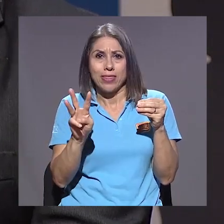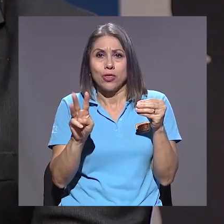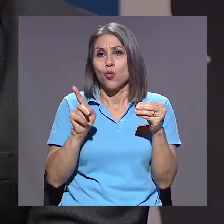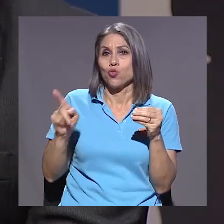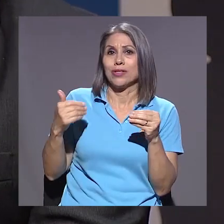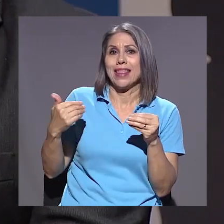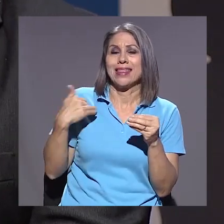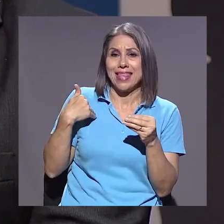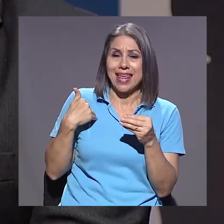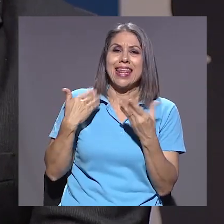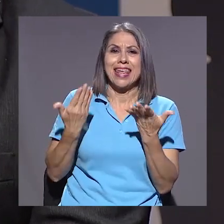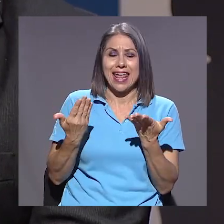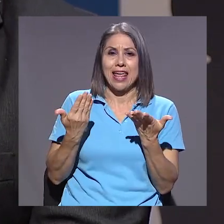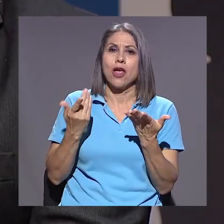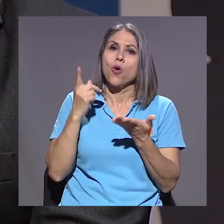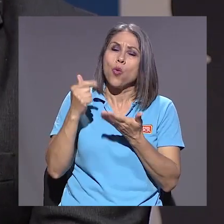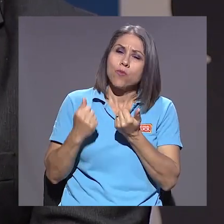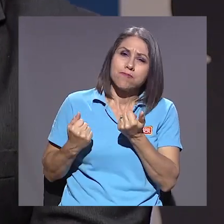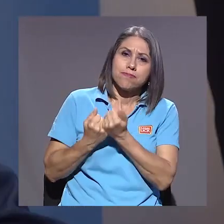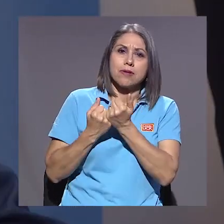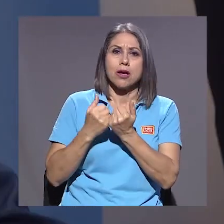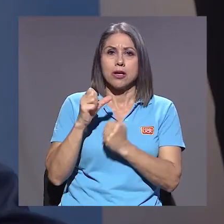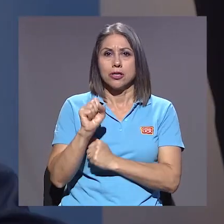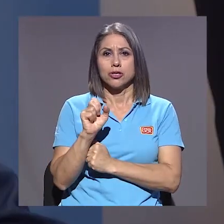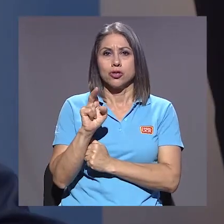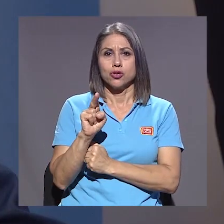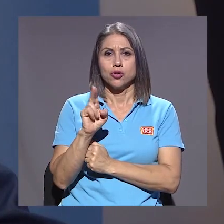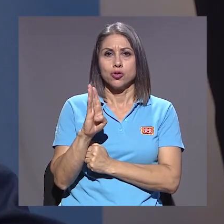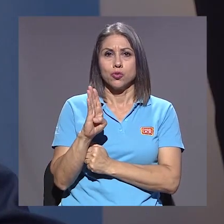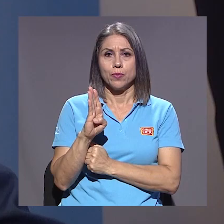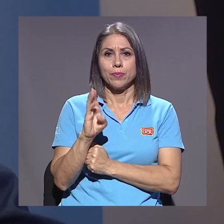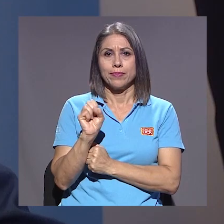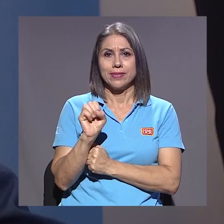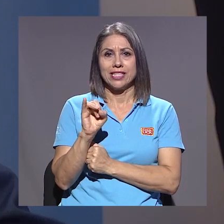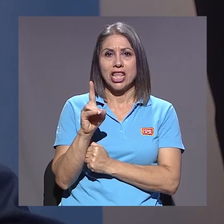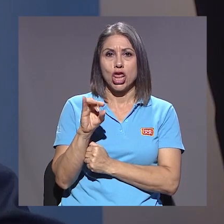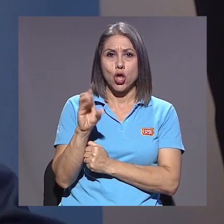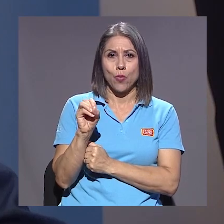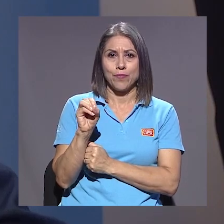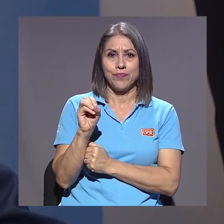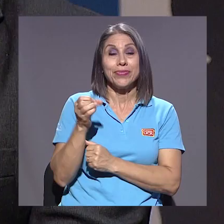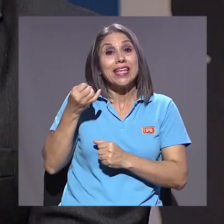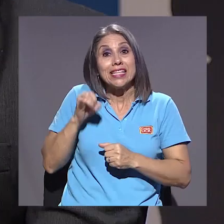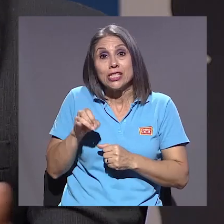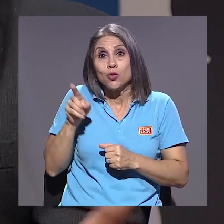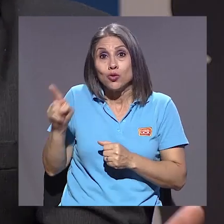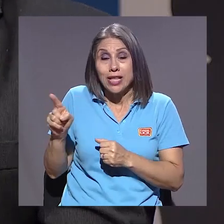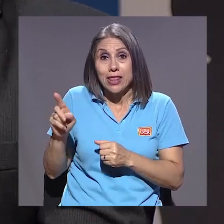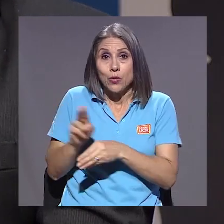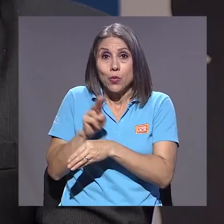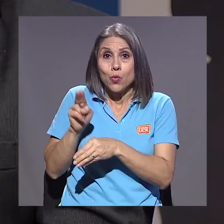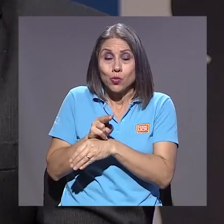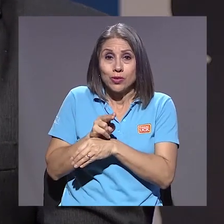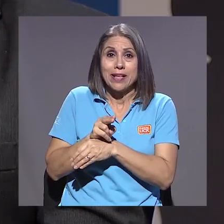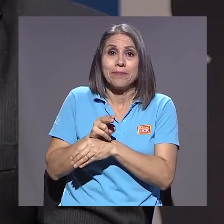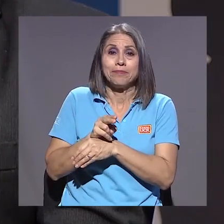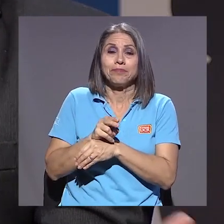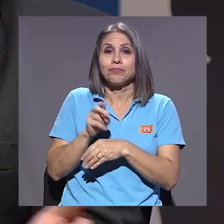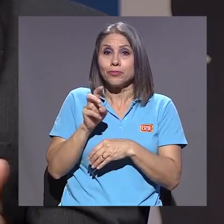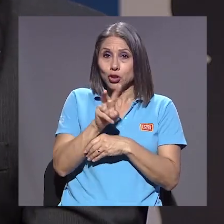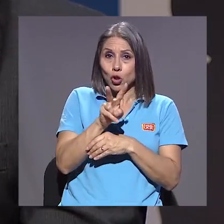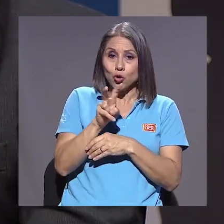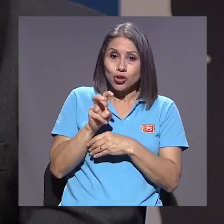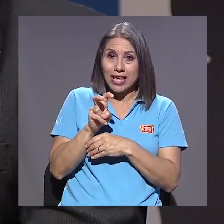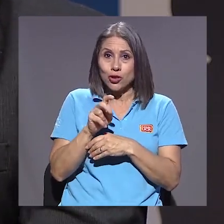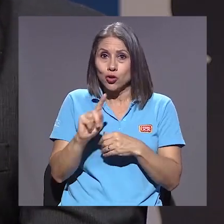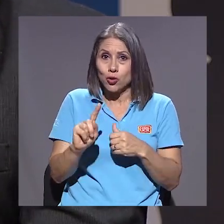Hay un subsidio de esos 200 primeros kilowatts. Y si consume 299, los 200 primeros tienen un subsidio y